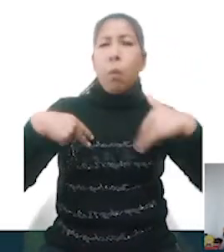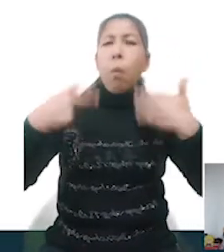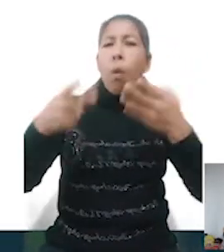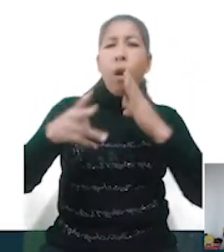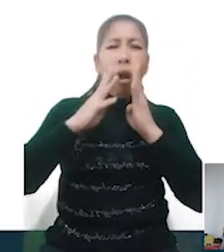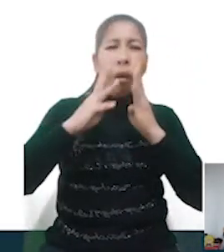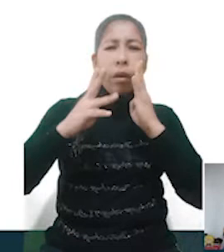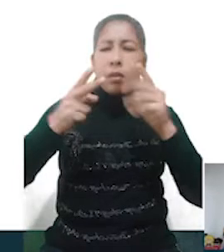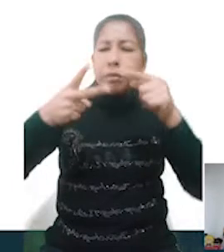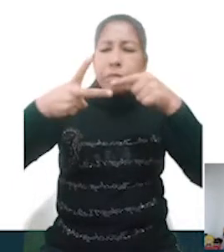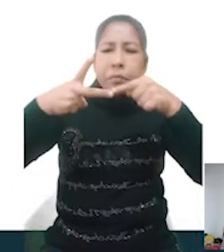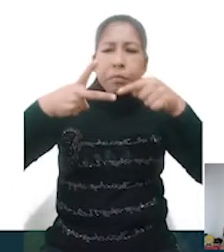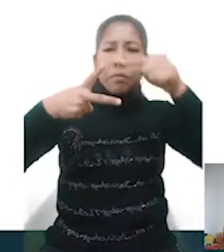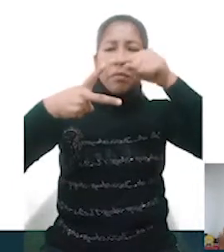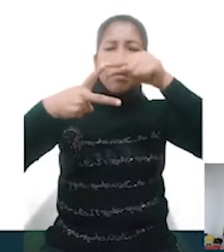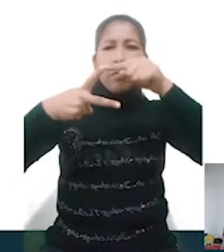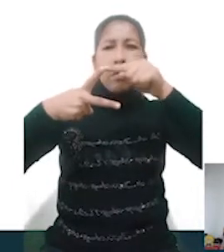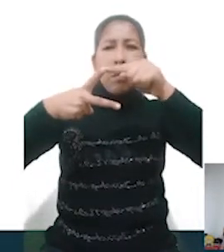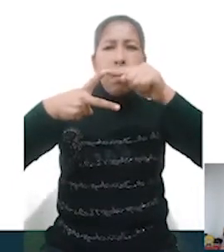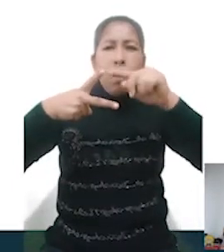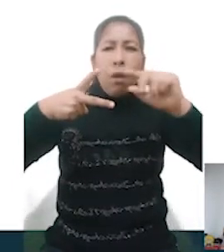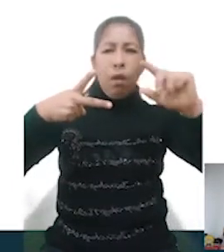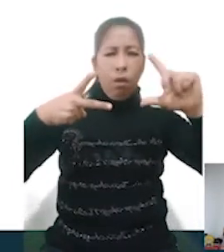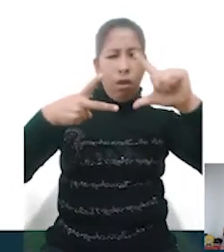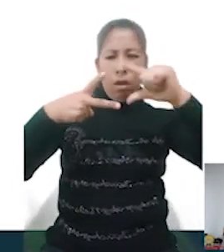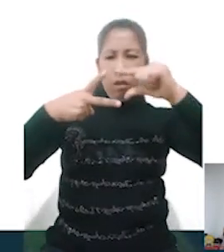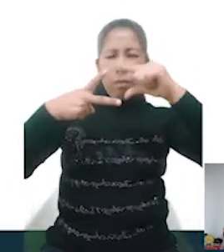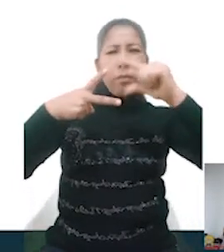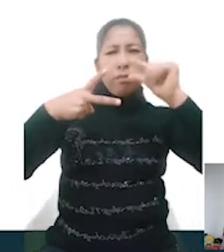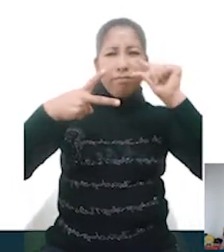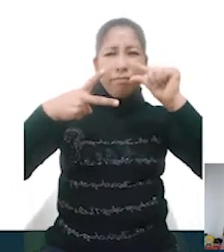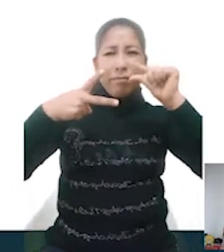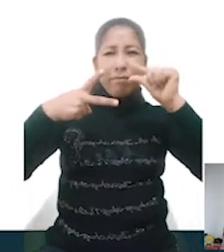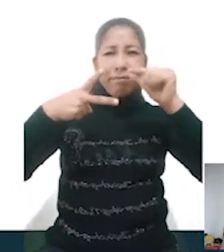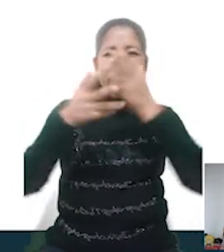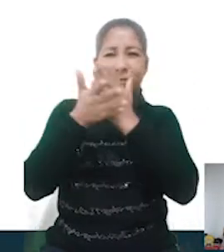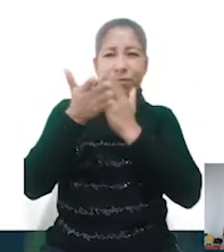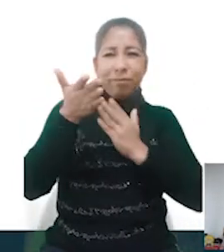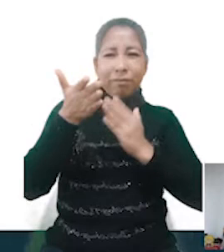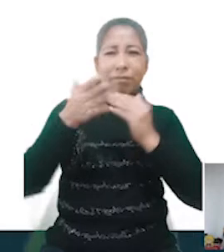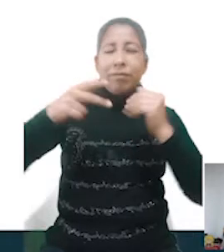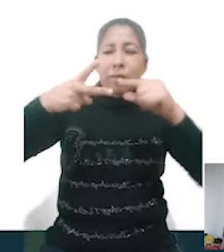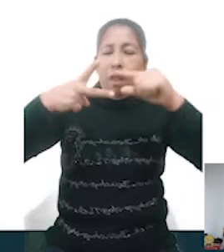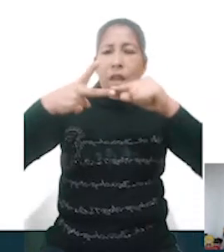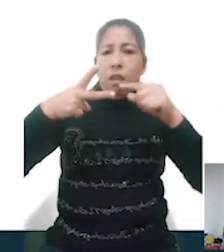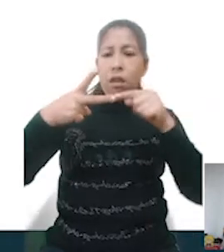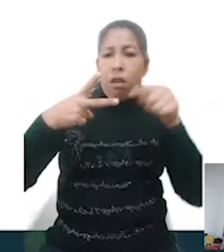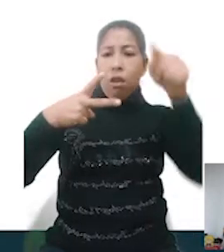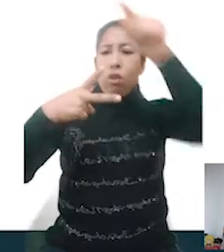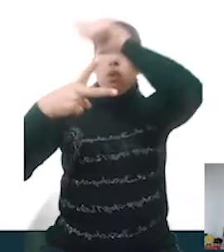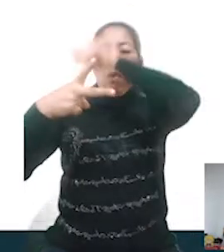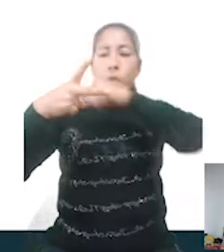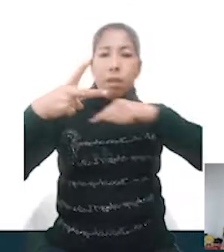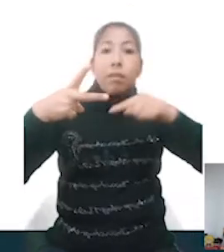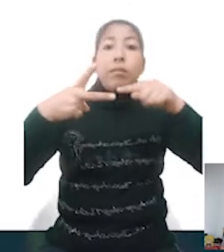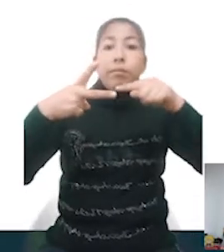arco, nos estamos refiriendo a una fracción de esta circunferencia delimitada por el radio y